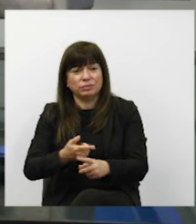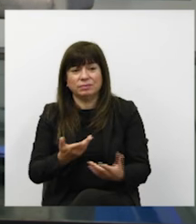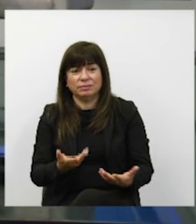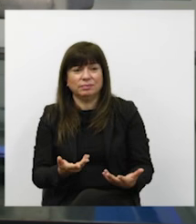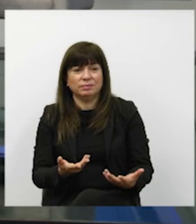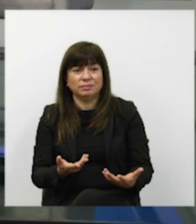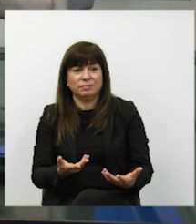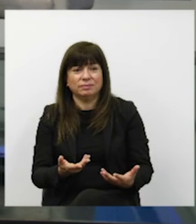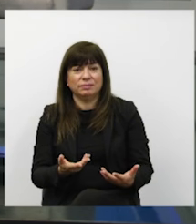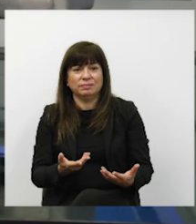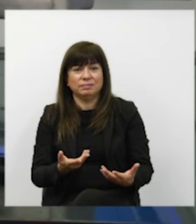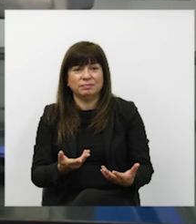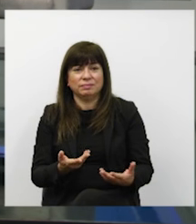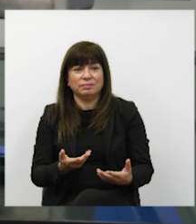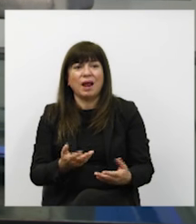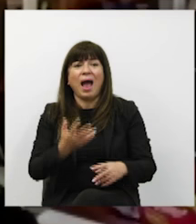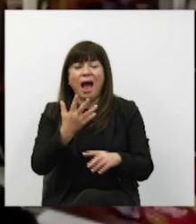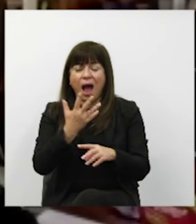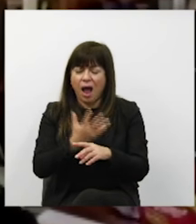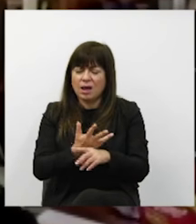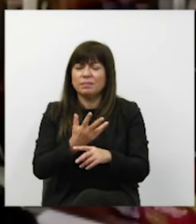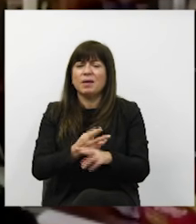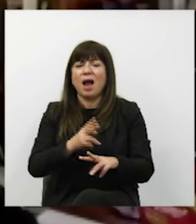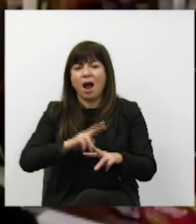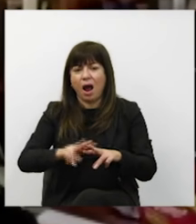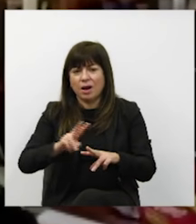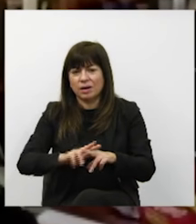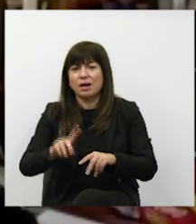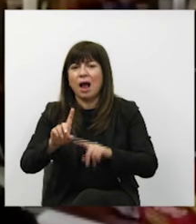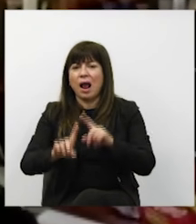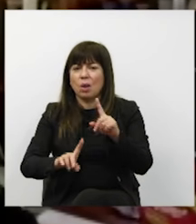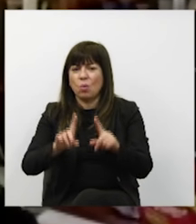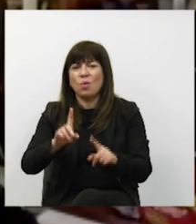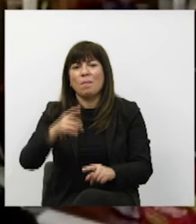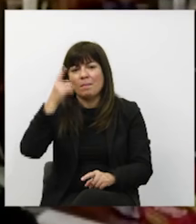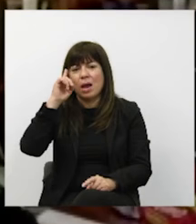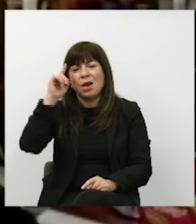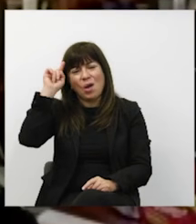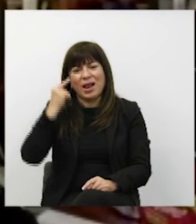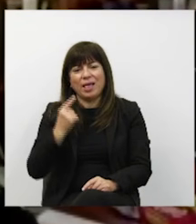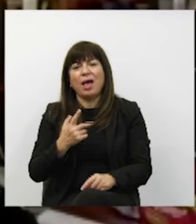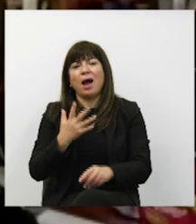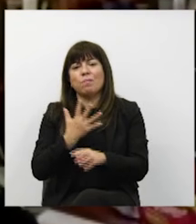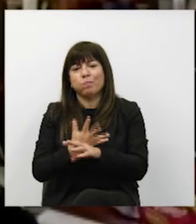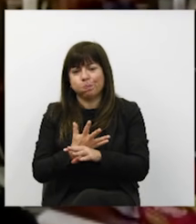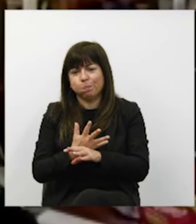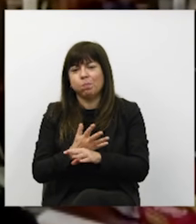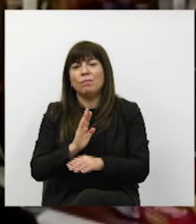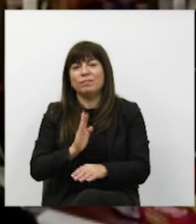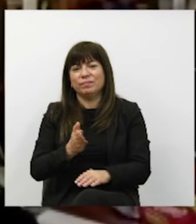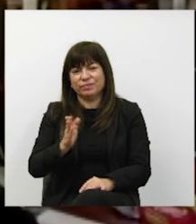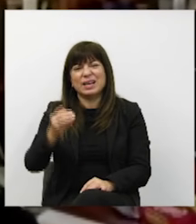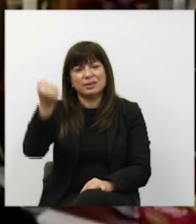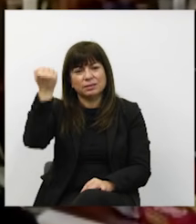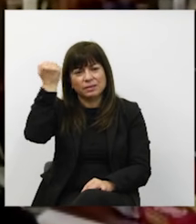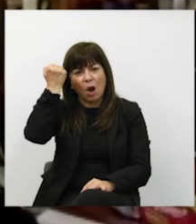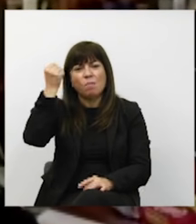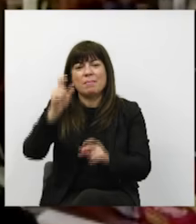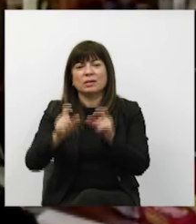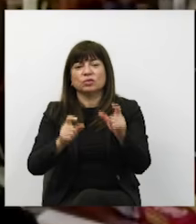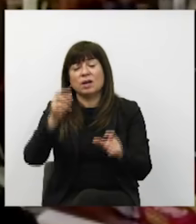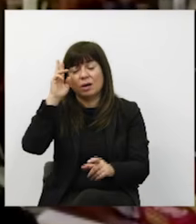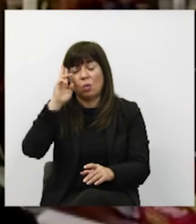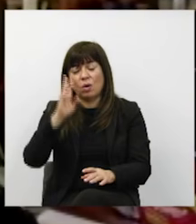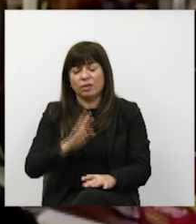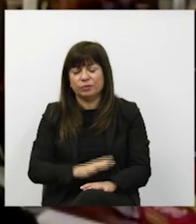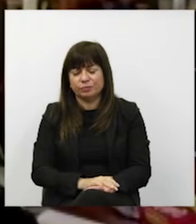Ahora se ha enmendado rumbo, pero las heridas y las cicatrices quedaron. Pienso yo, no sé. Nicolás, a ver qué